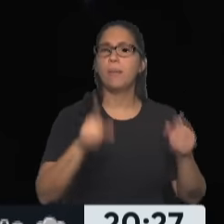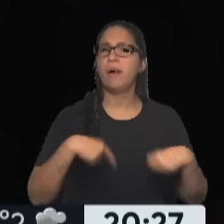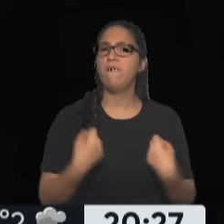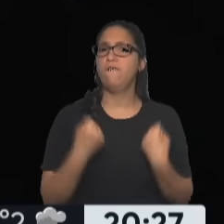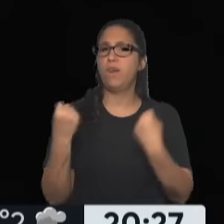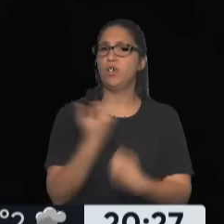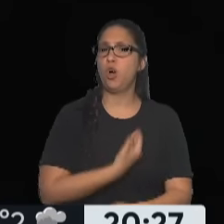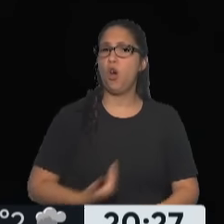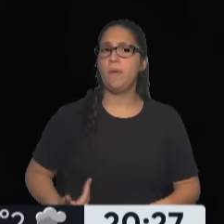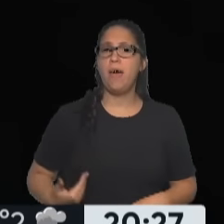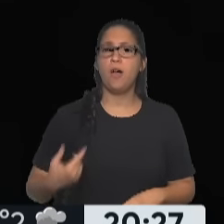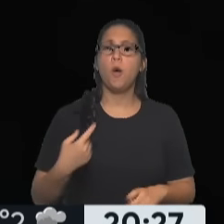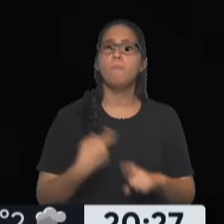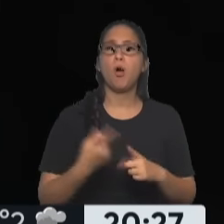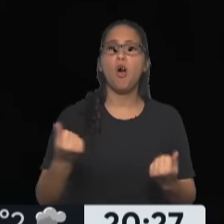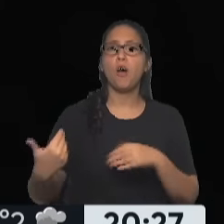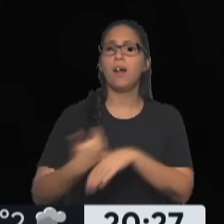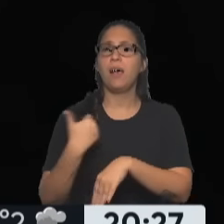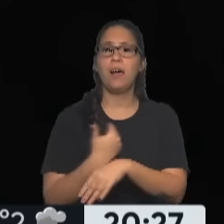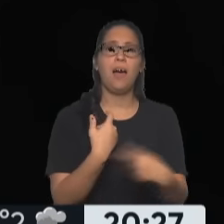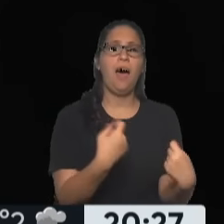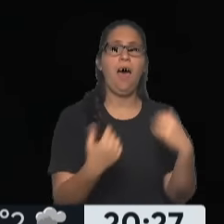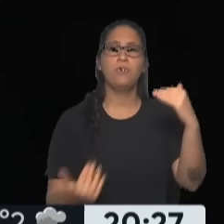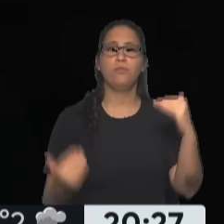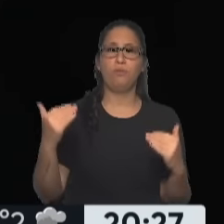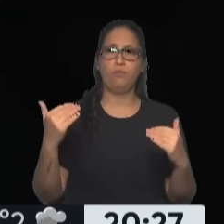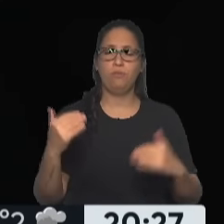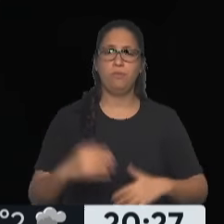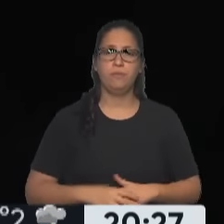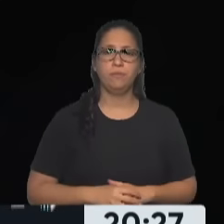haciendo el gobierno por sostener el déficit cero. ¿El MID se incorpora al PRO?